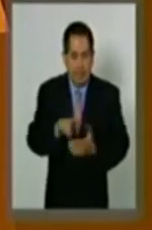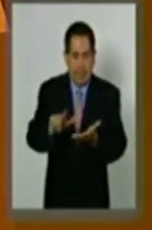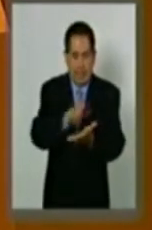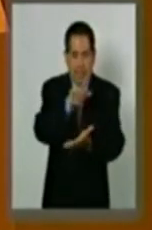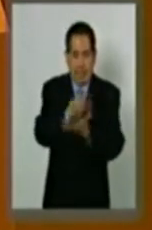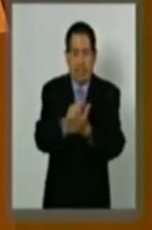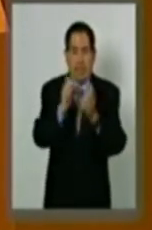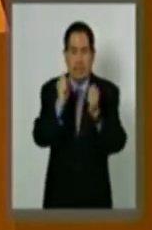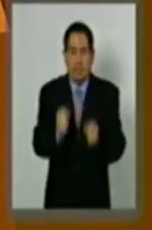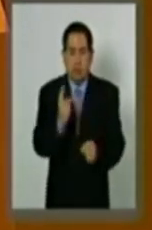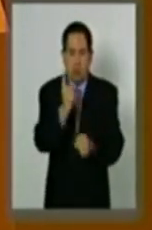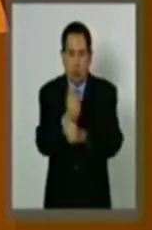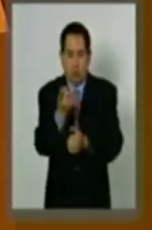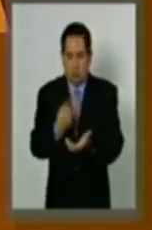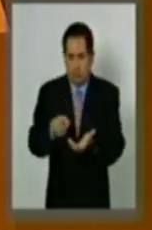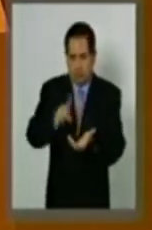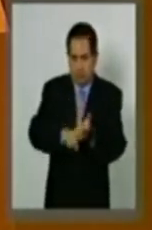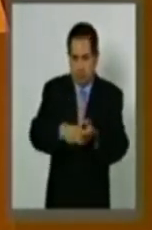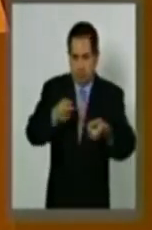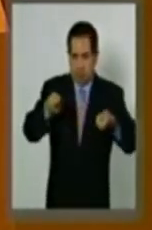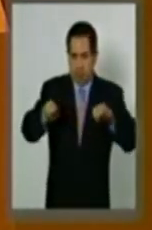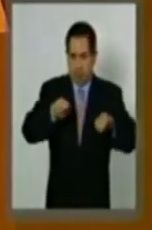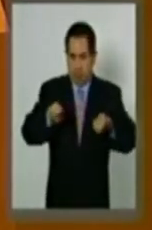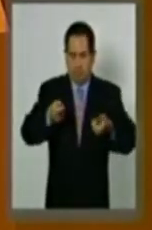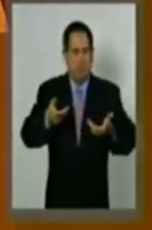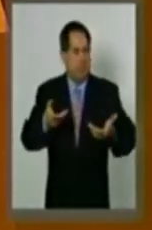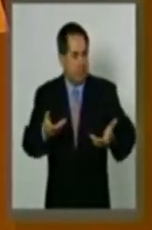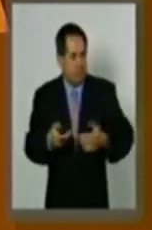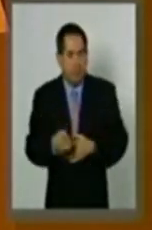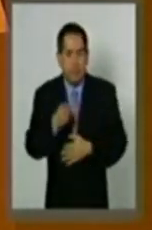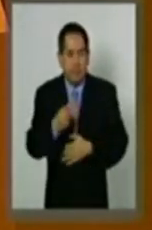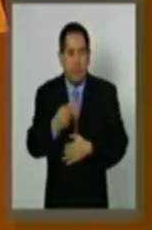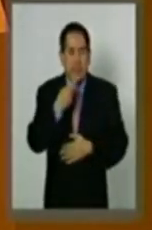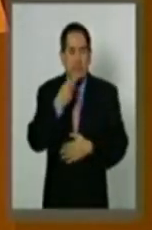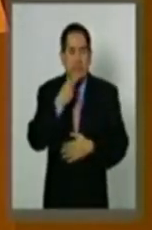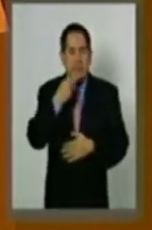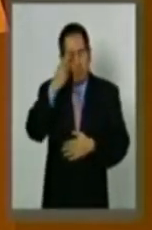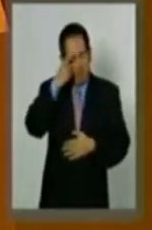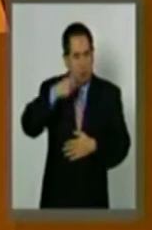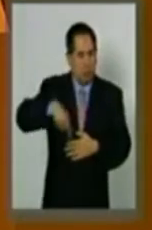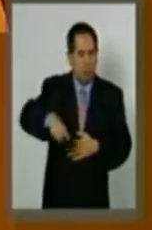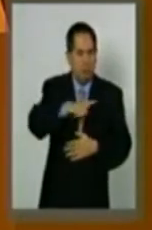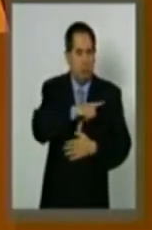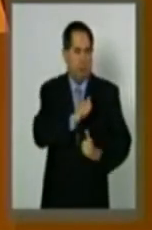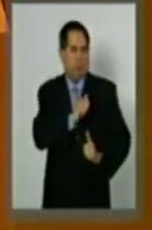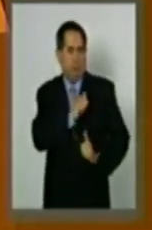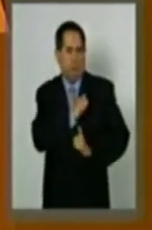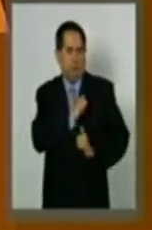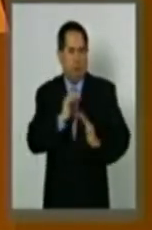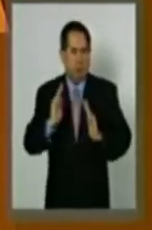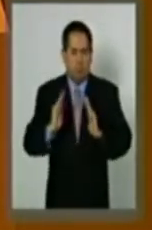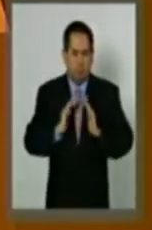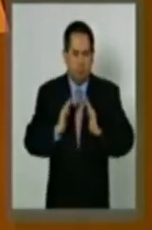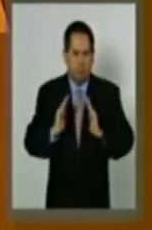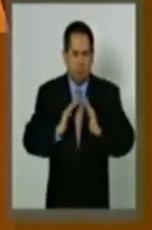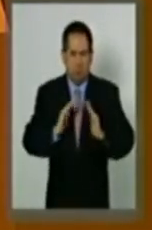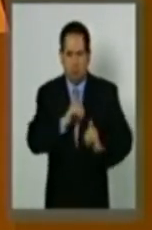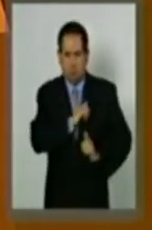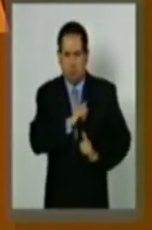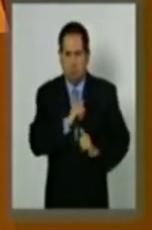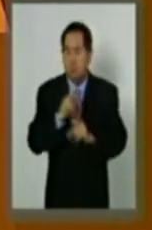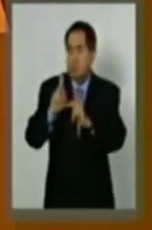Interior es un importante paso para saldar una cuenta pendiente con nuestras Fuerzas Armadas, y aquí quiero hacer una